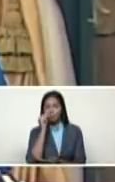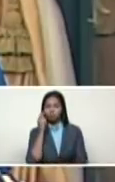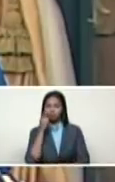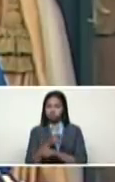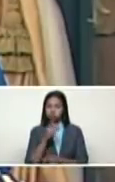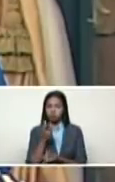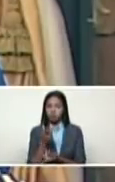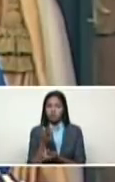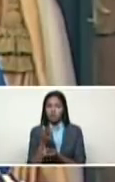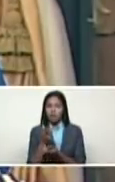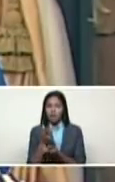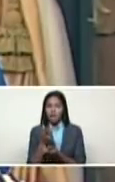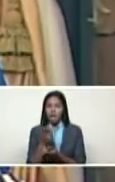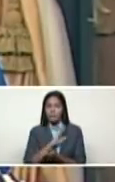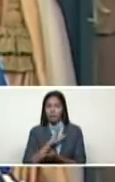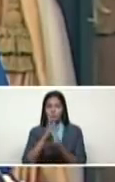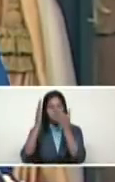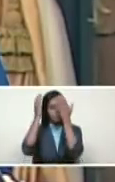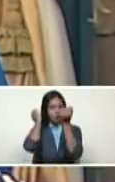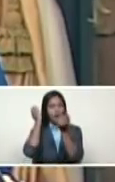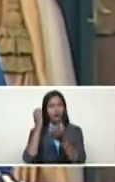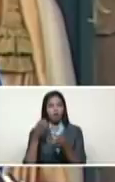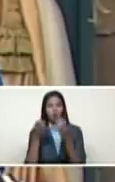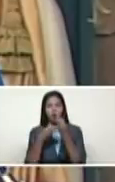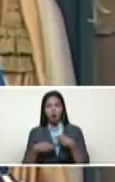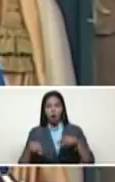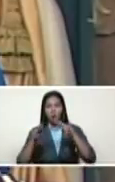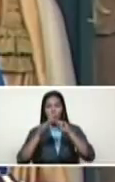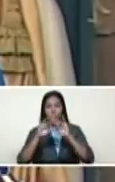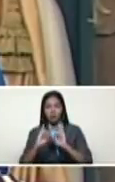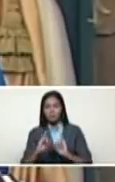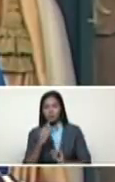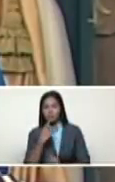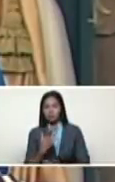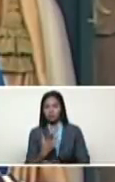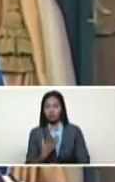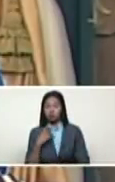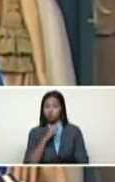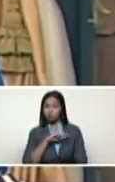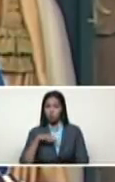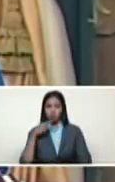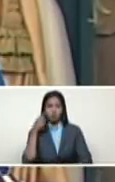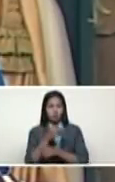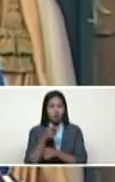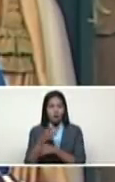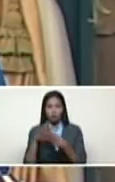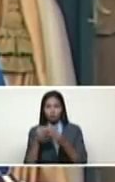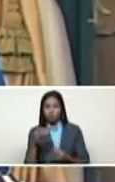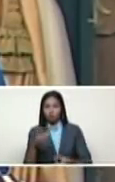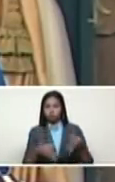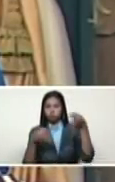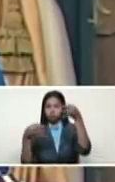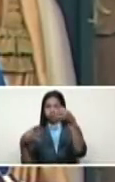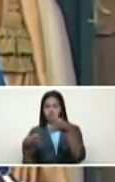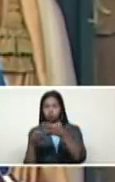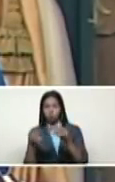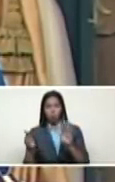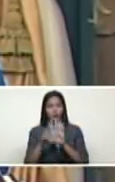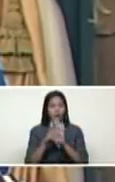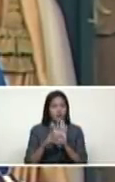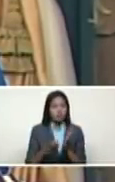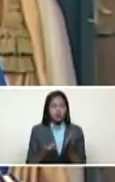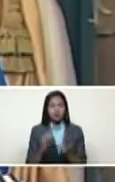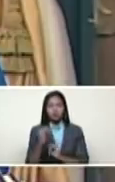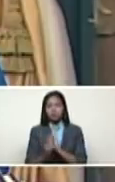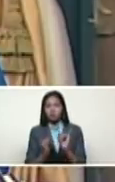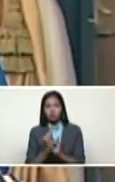en el propio corazón de la Organización de Naciones Unidas. Y estamos llevando esta denuncia a todas las instancias internacionales, a todos los gobiernos del mundo,